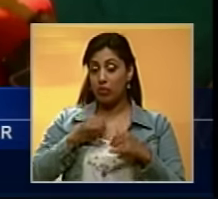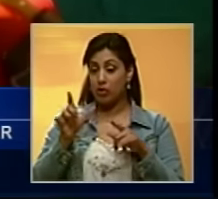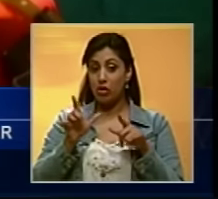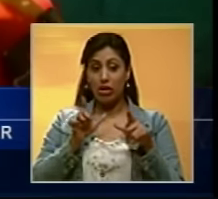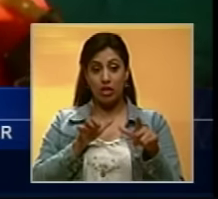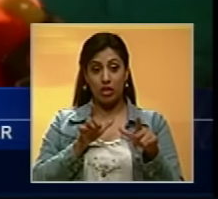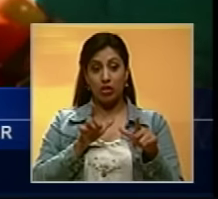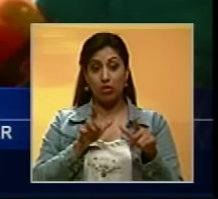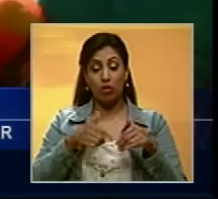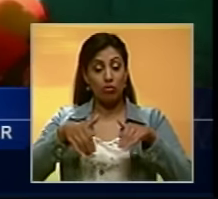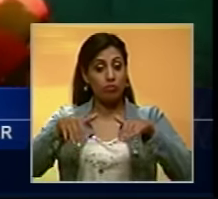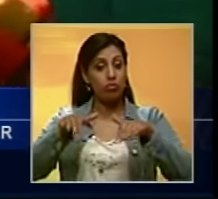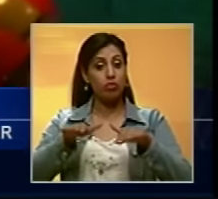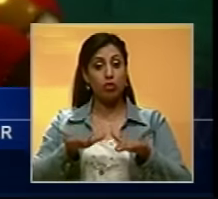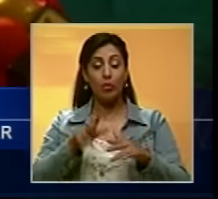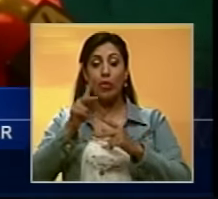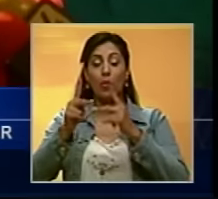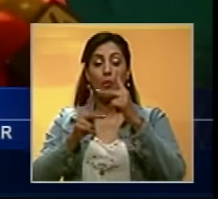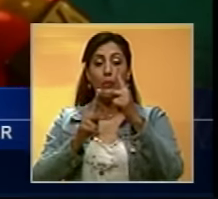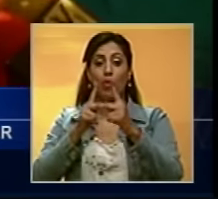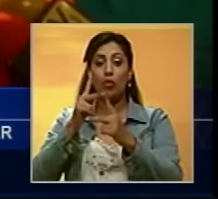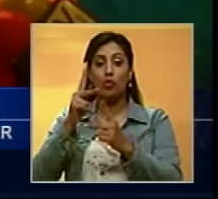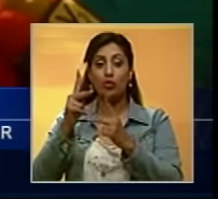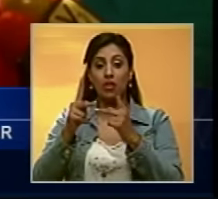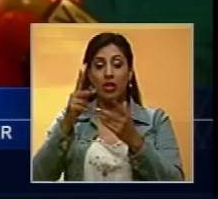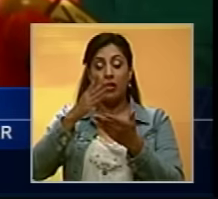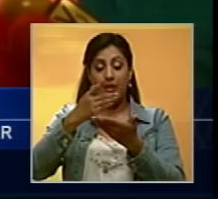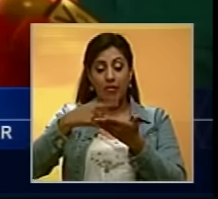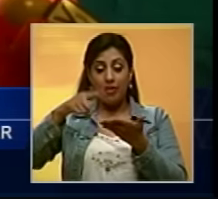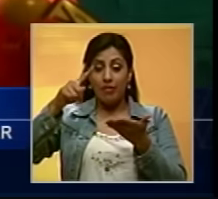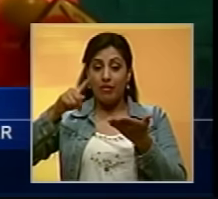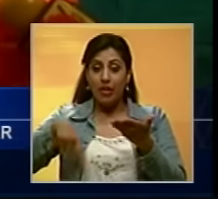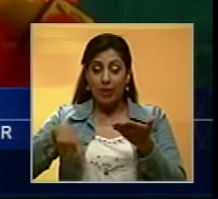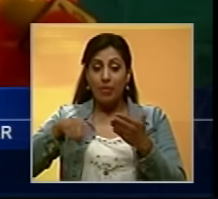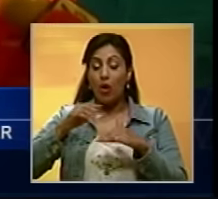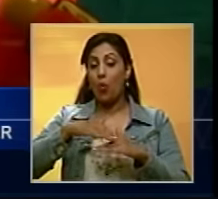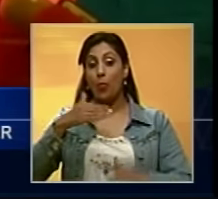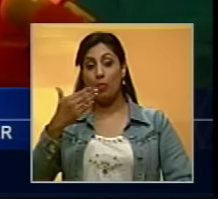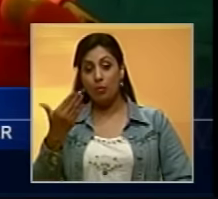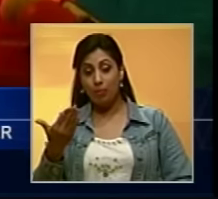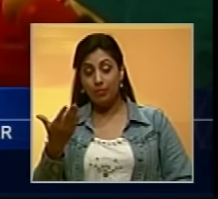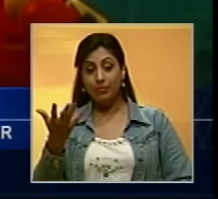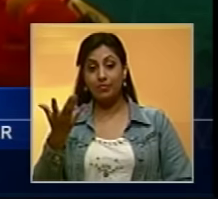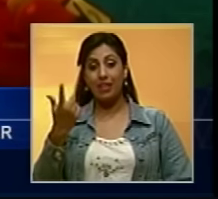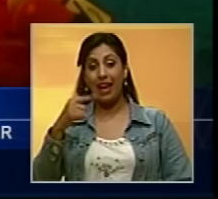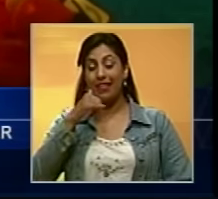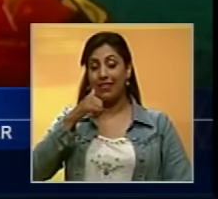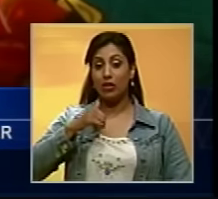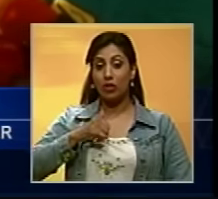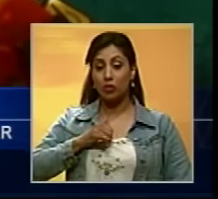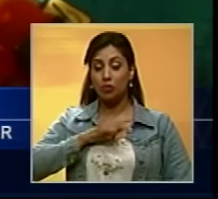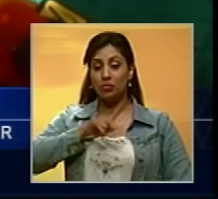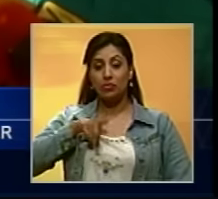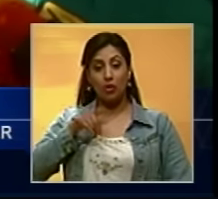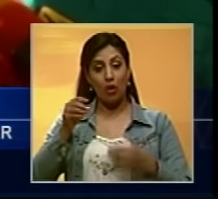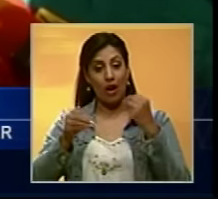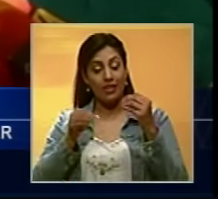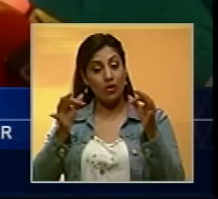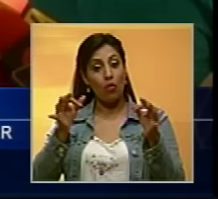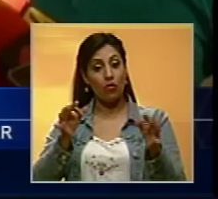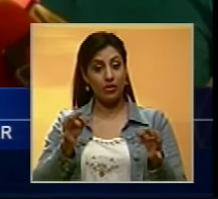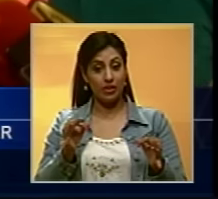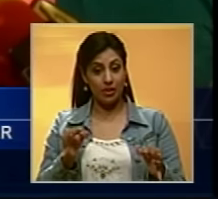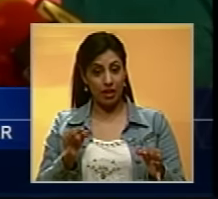a sido paralizado el proceso de referéndum a raíz de una denuncia que nosotros hicimos